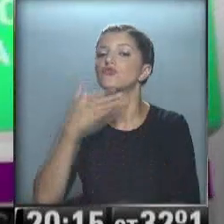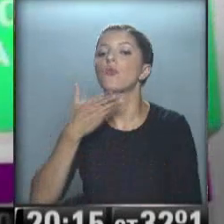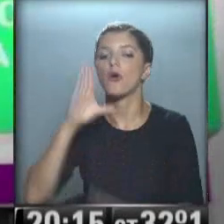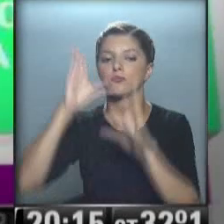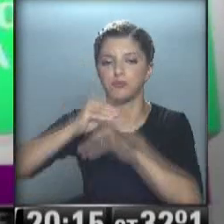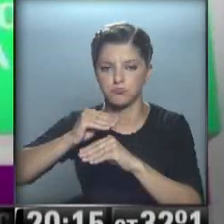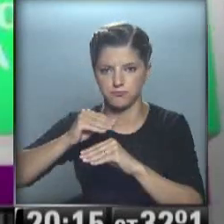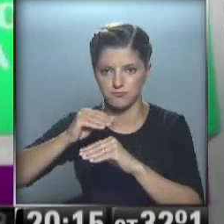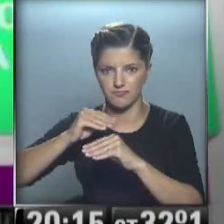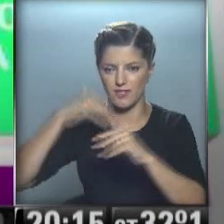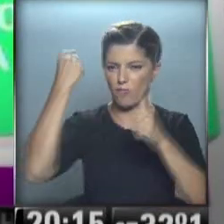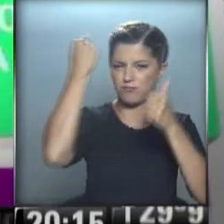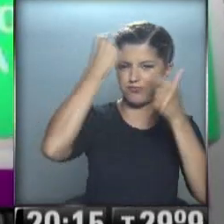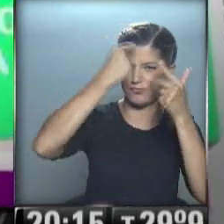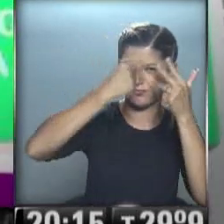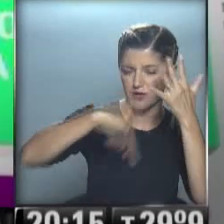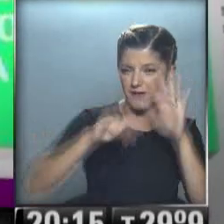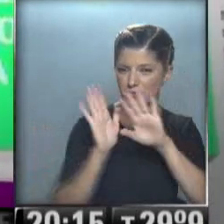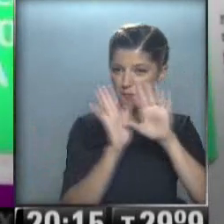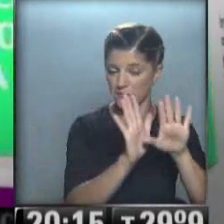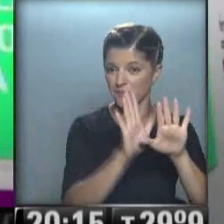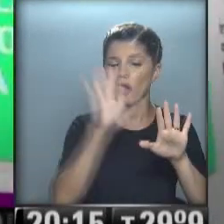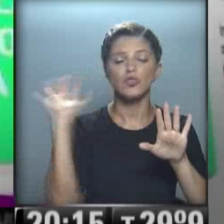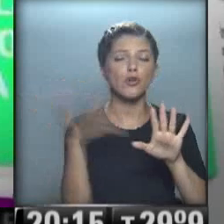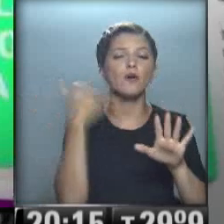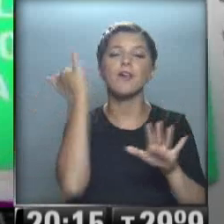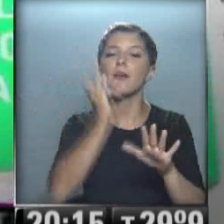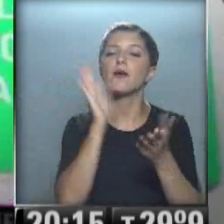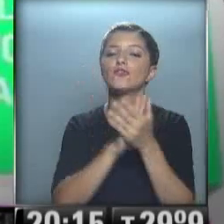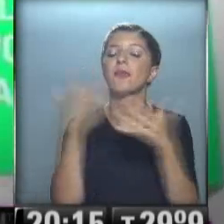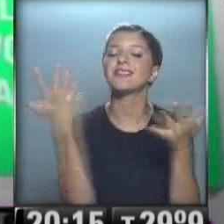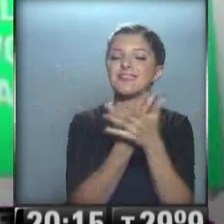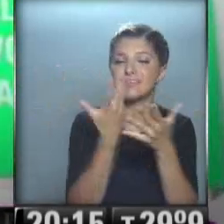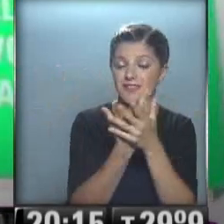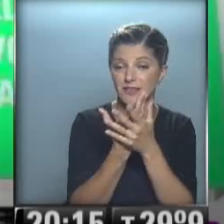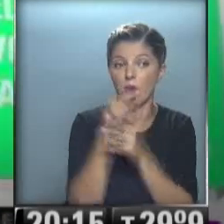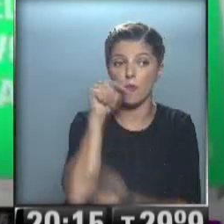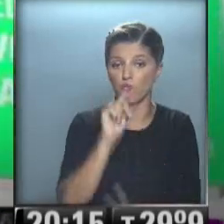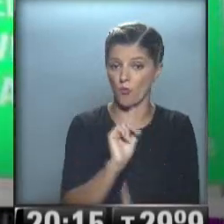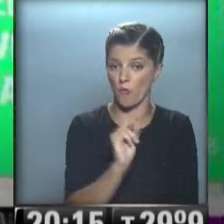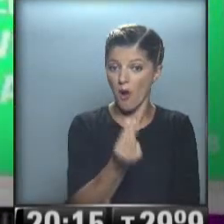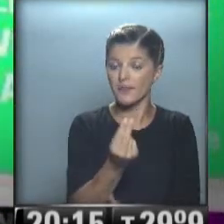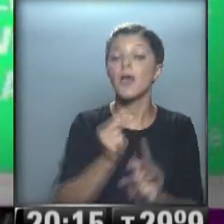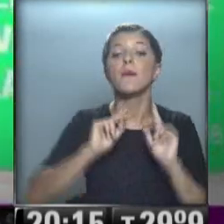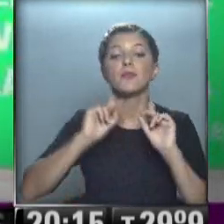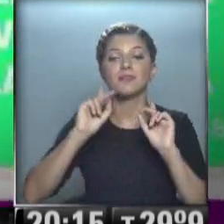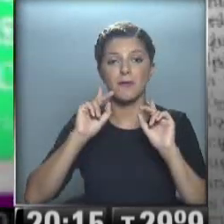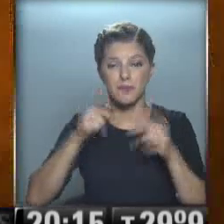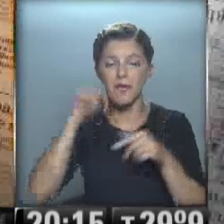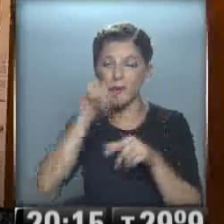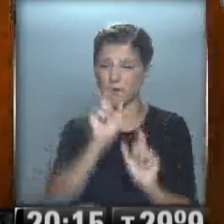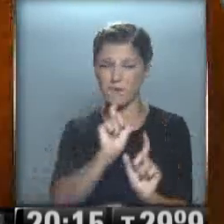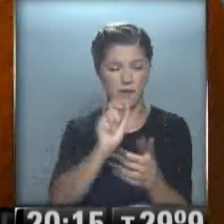Esto ocurrió en otros lugares del mundo aparecía la cuestión de la tristeza por su fallecimiento y la cuestión de la tristeza en sus textos